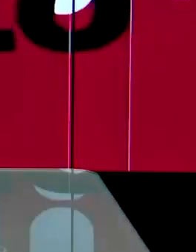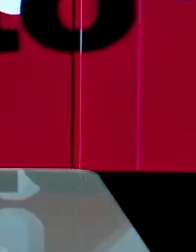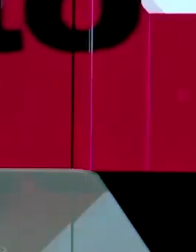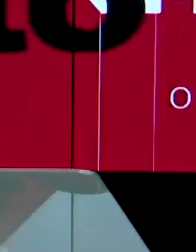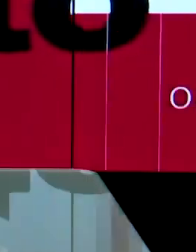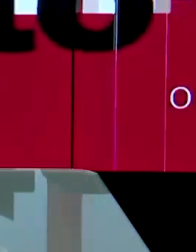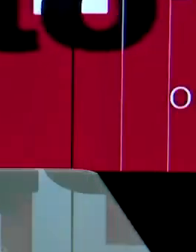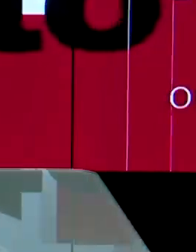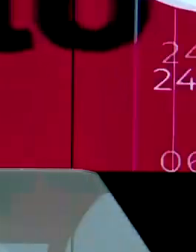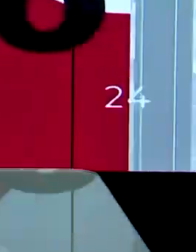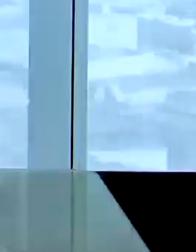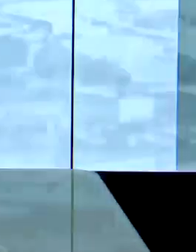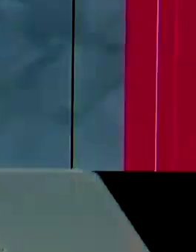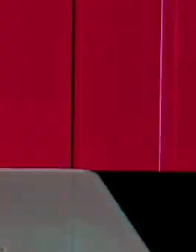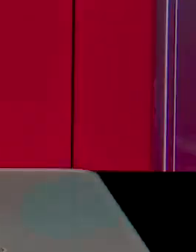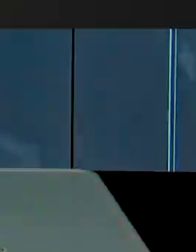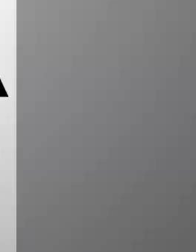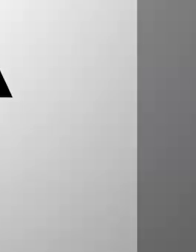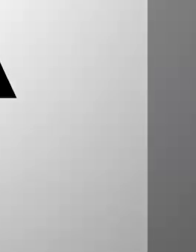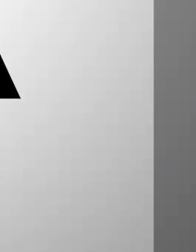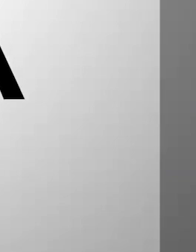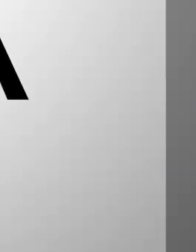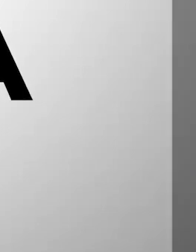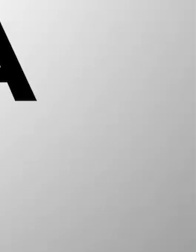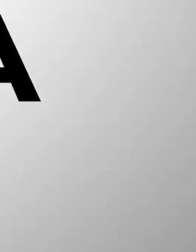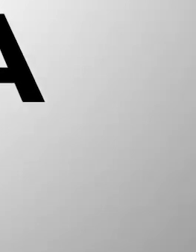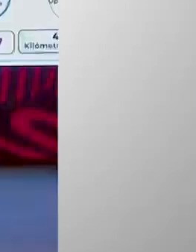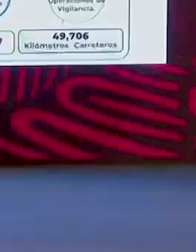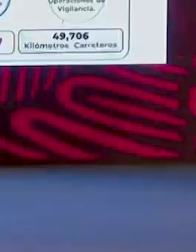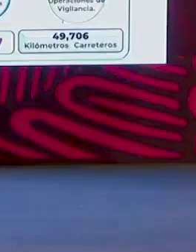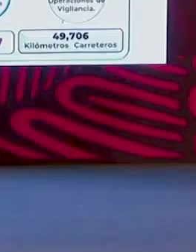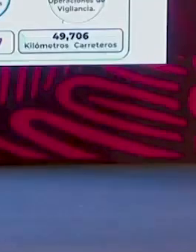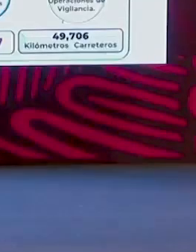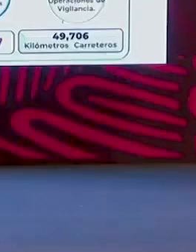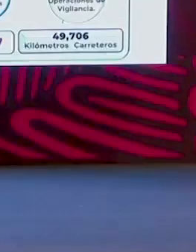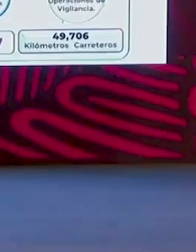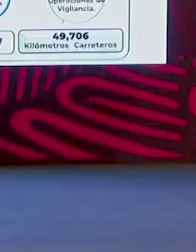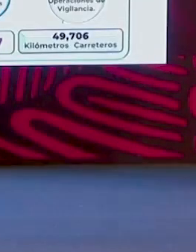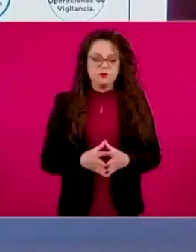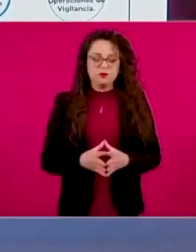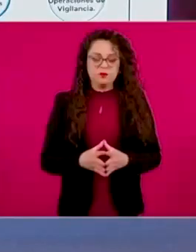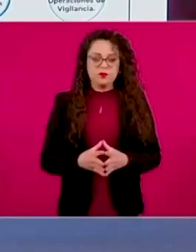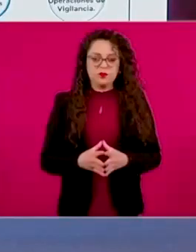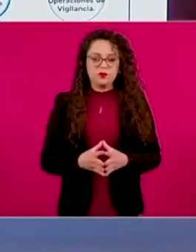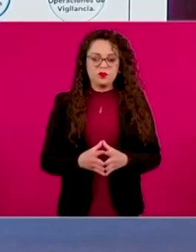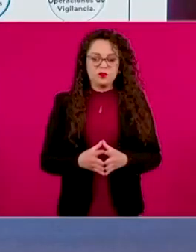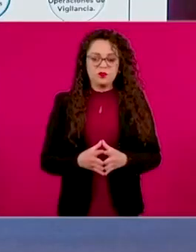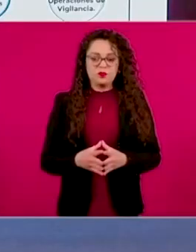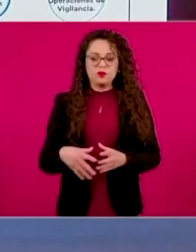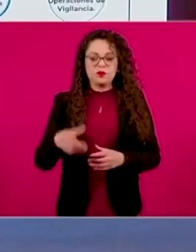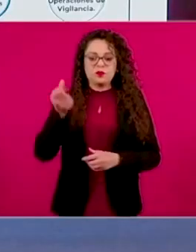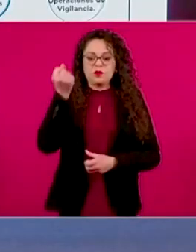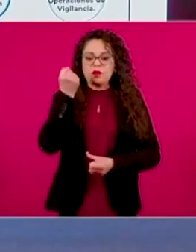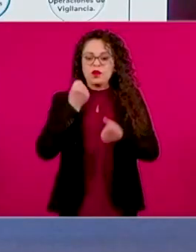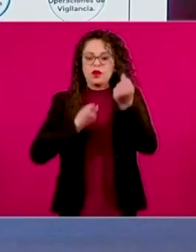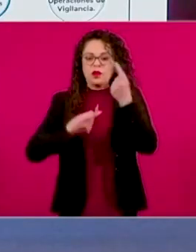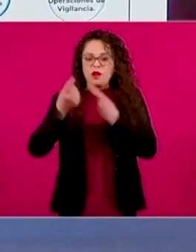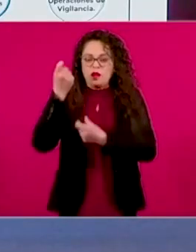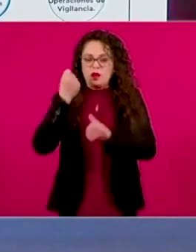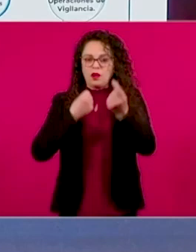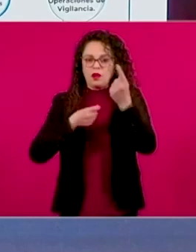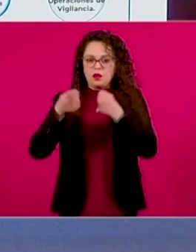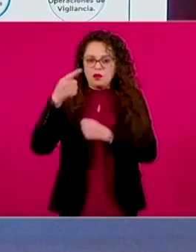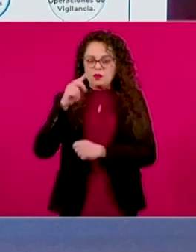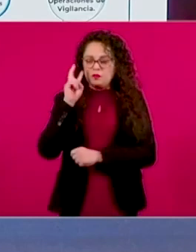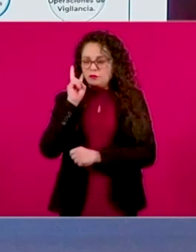del 32.18%. En las carreteras. Hubo algunas acciones que se tomaron en